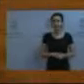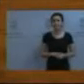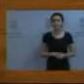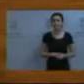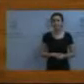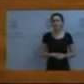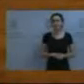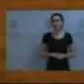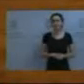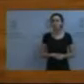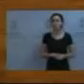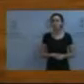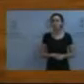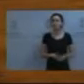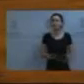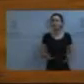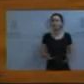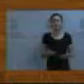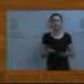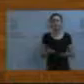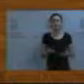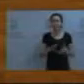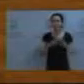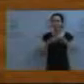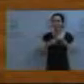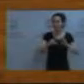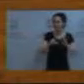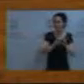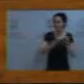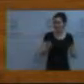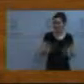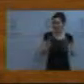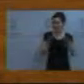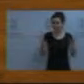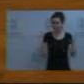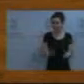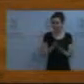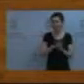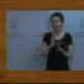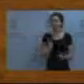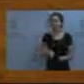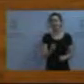usted la levedad de la aplicación de la ley en cuanto a sus efectos